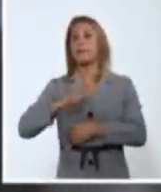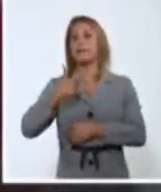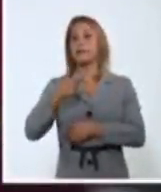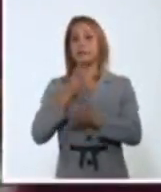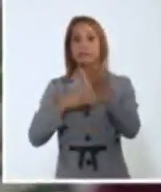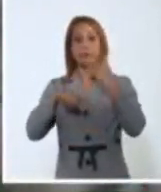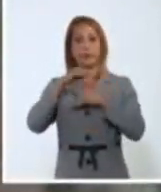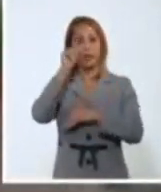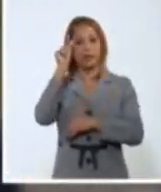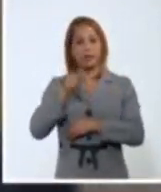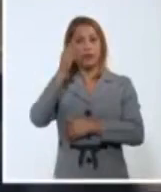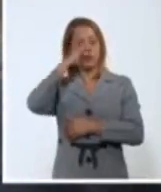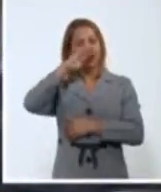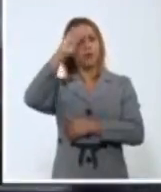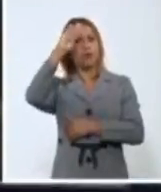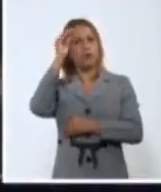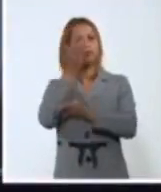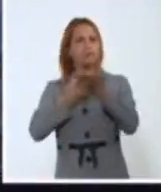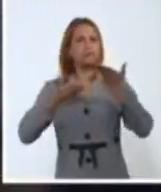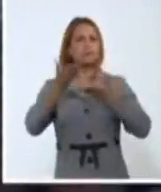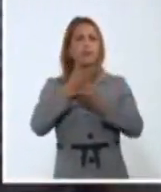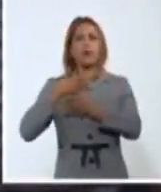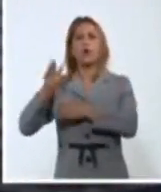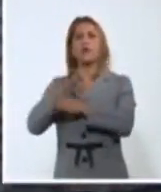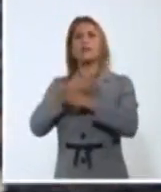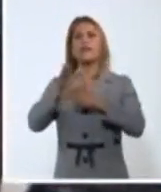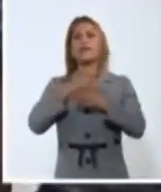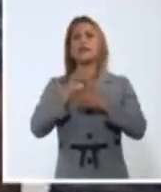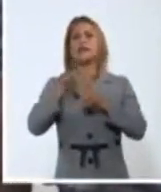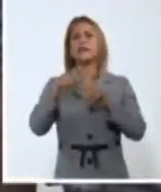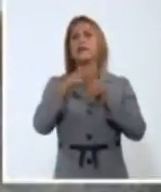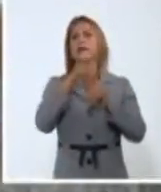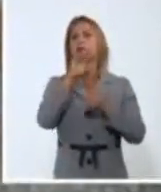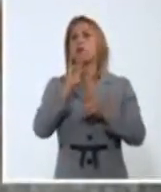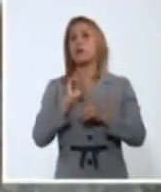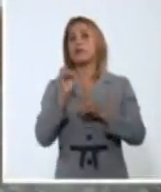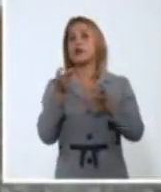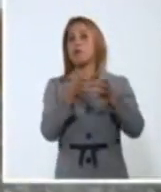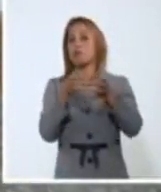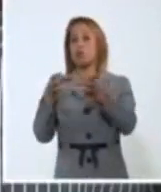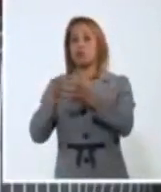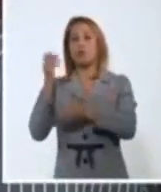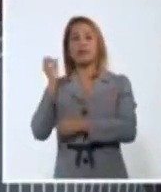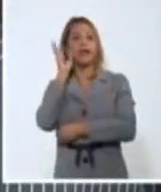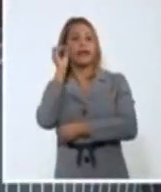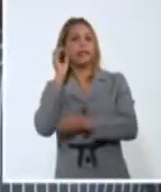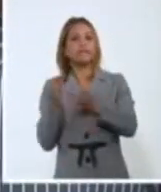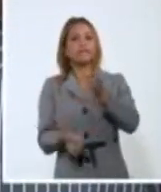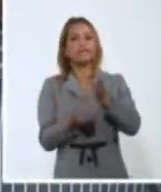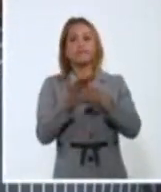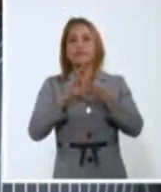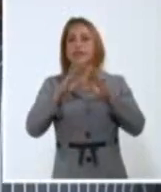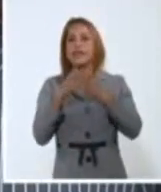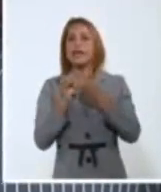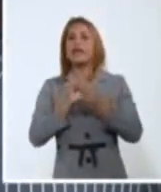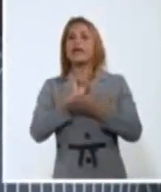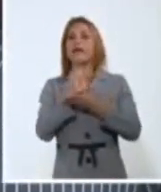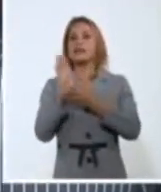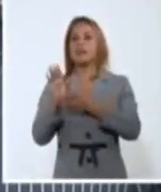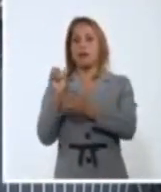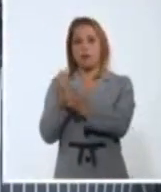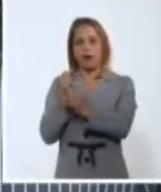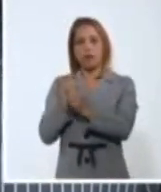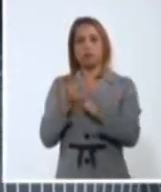la República de Cuba, intercambió con varios de los más de 90 grupos de creación que exponen su obra. Se interesó sobre todo por